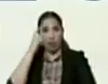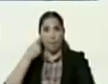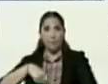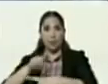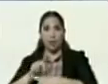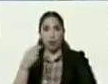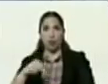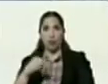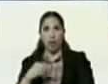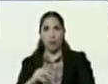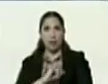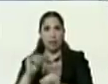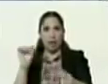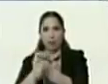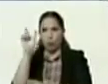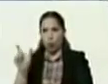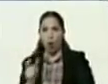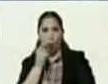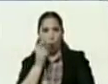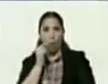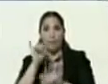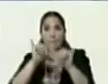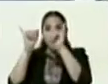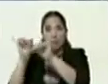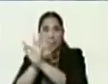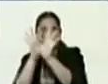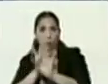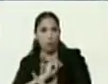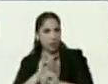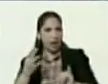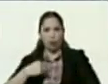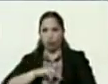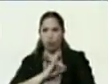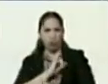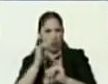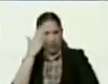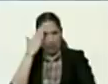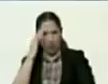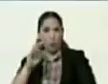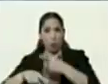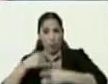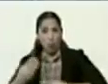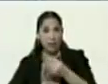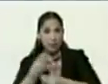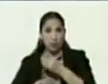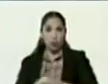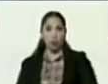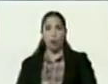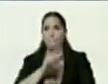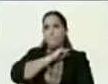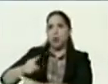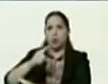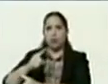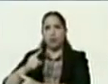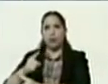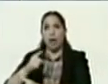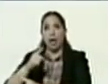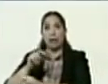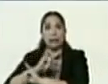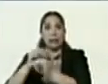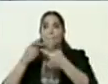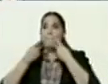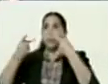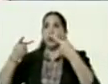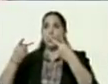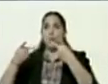de noviembre, que fue la captura. Del mismo modo, como después de que se hizo la denuncia con el testimonio de Iván